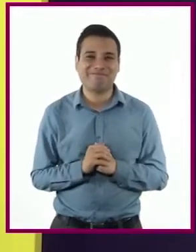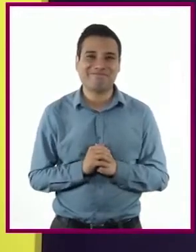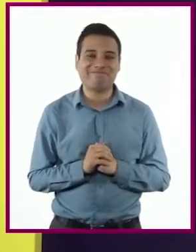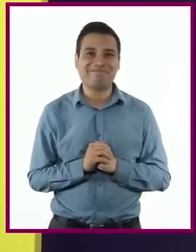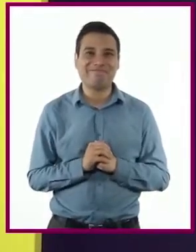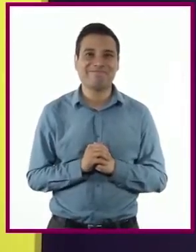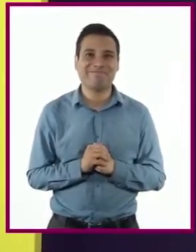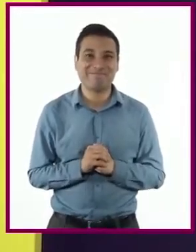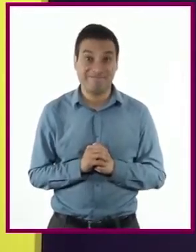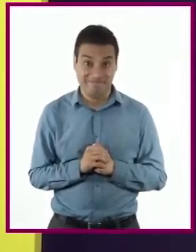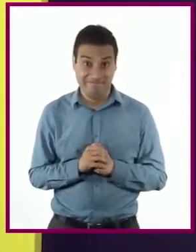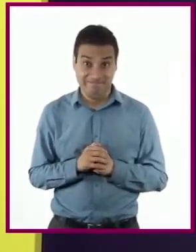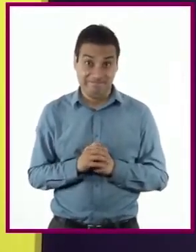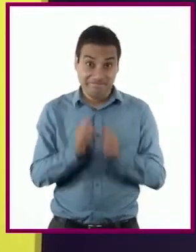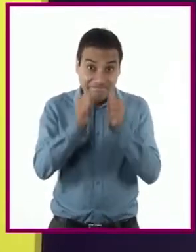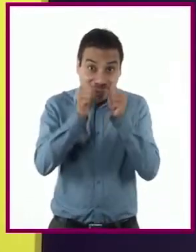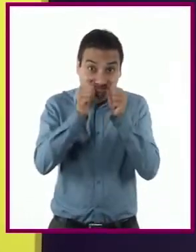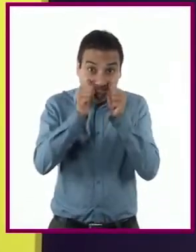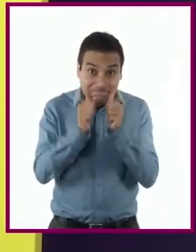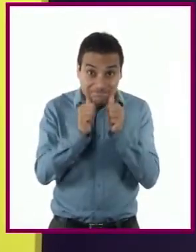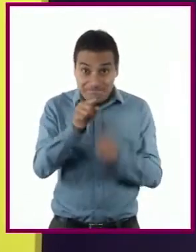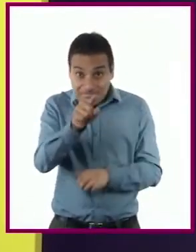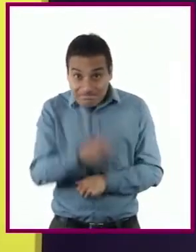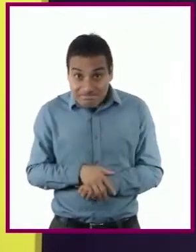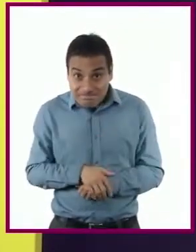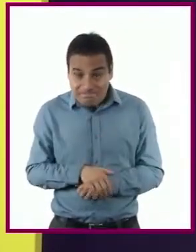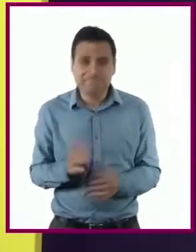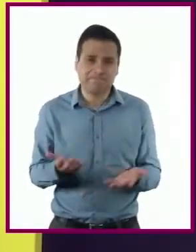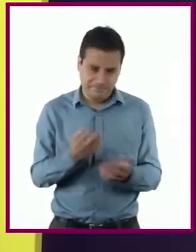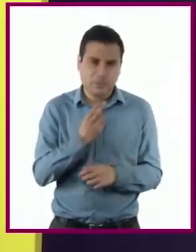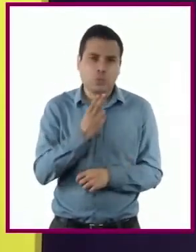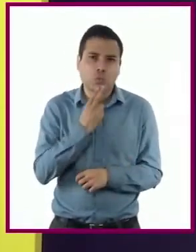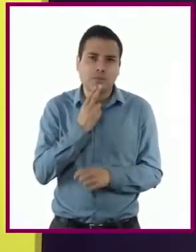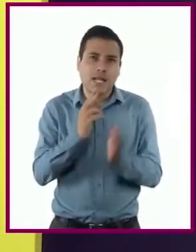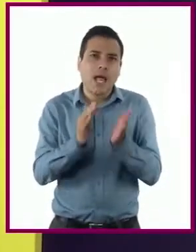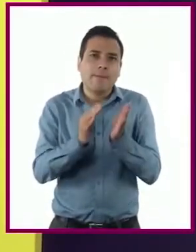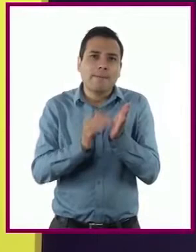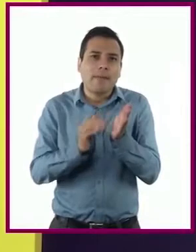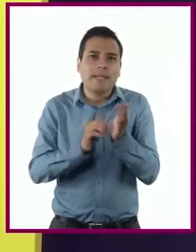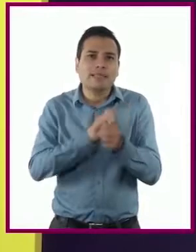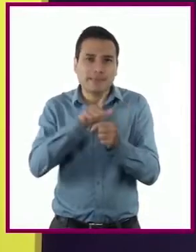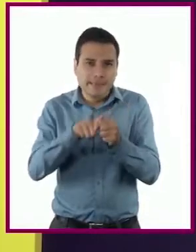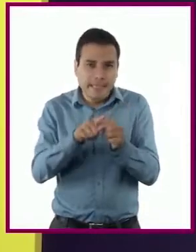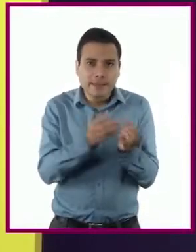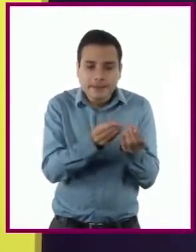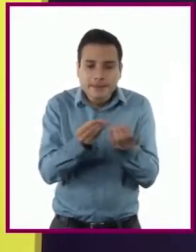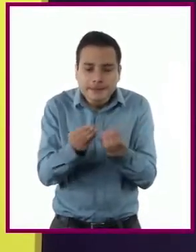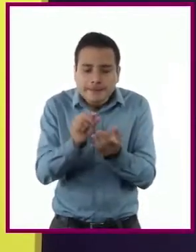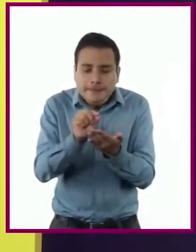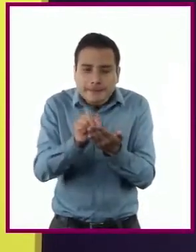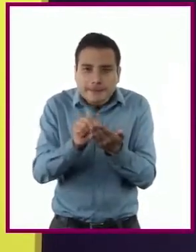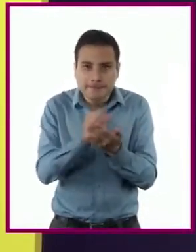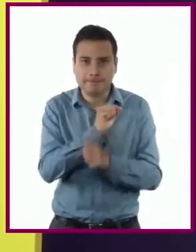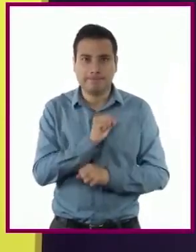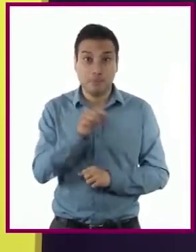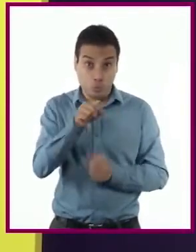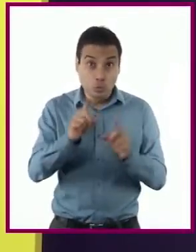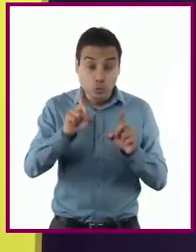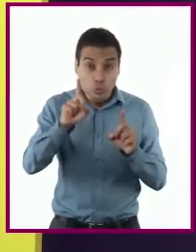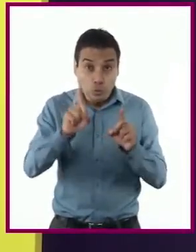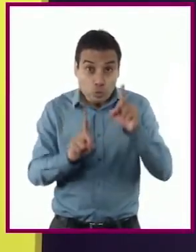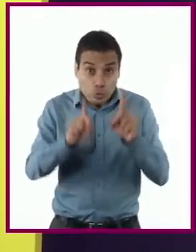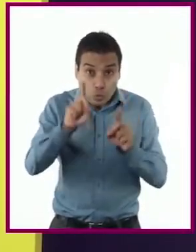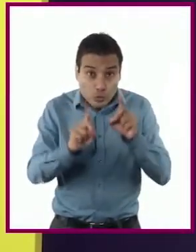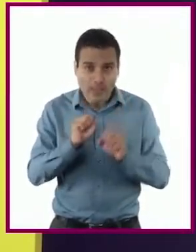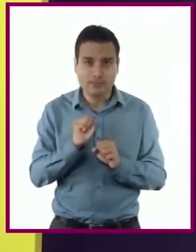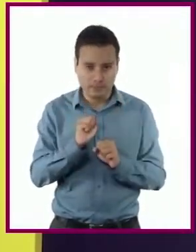se tiene discapacidad visual, preparen hojas Ledger, punzón y regleta. Y ante una duda, no olviden tomar nota en su cuaderno